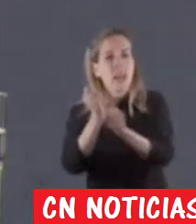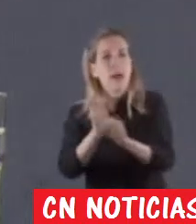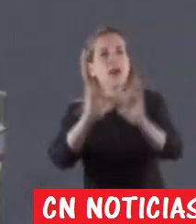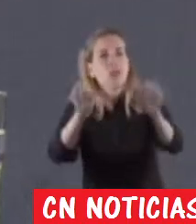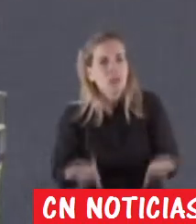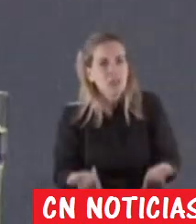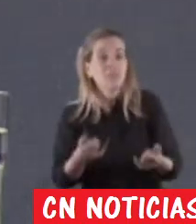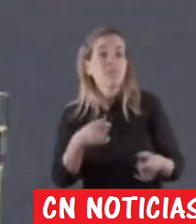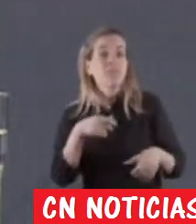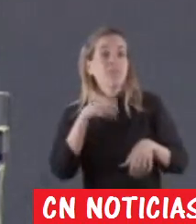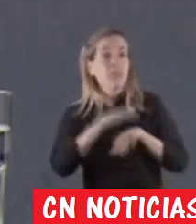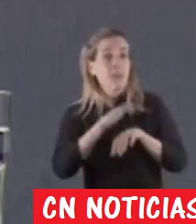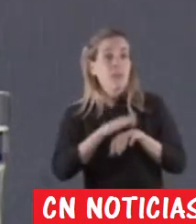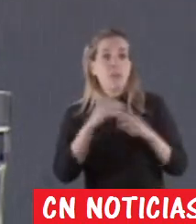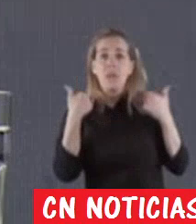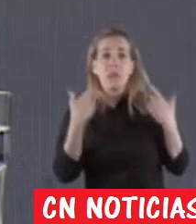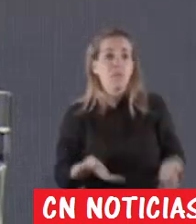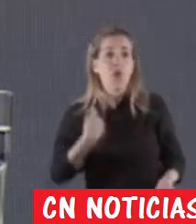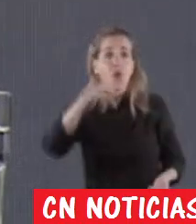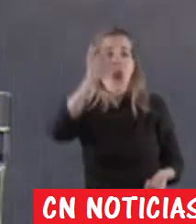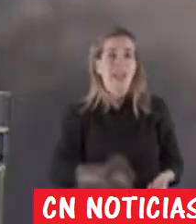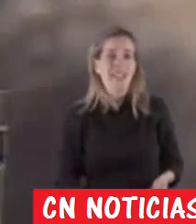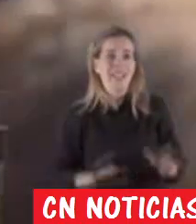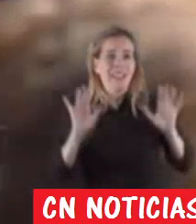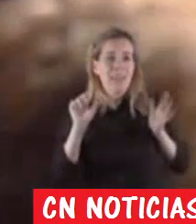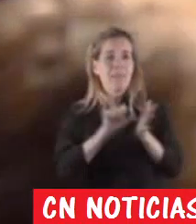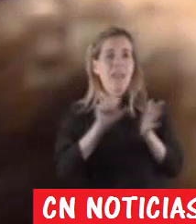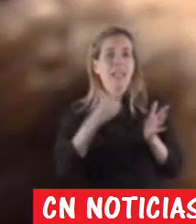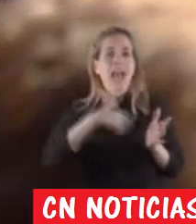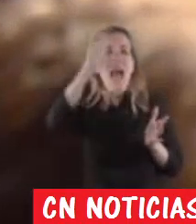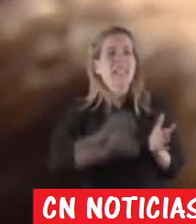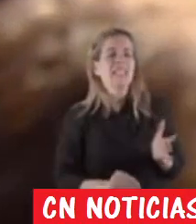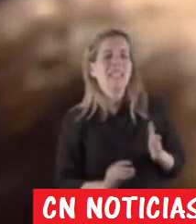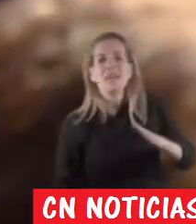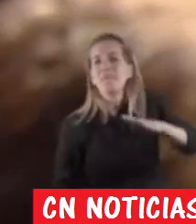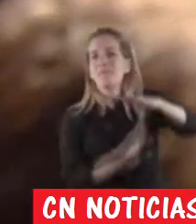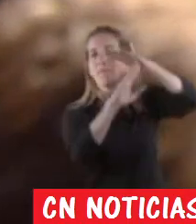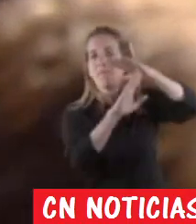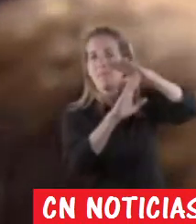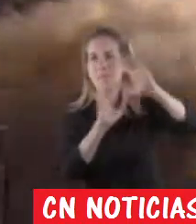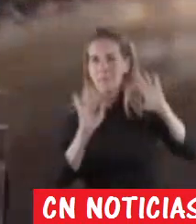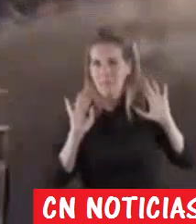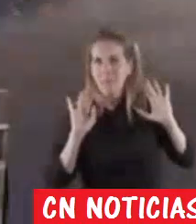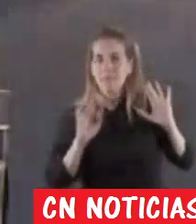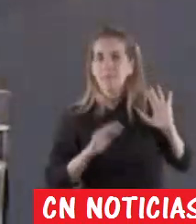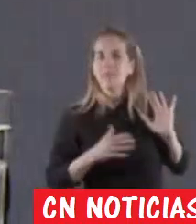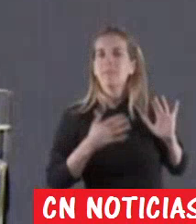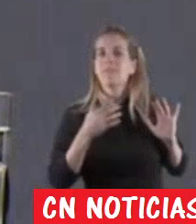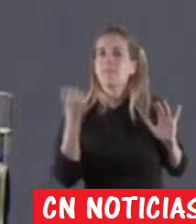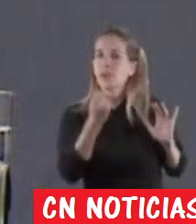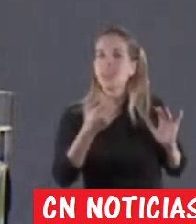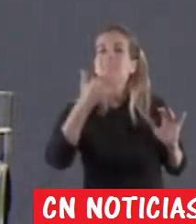Nuestra obligación es con la Argentina. Argentina ante todo. Pero entendamos de una vez por